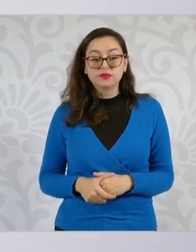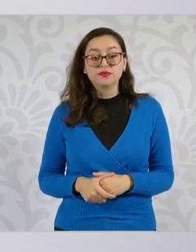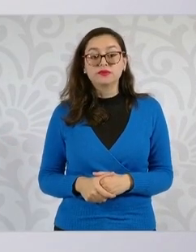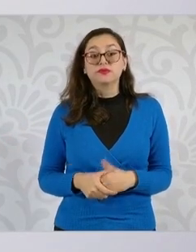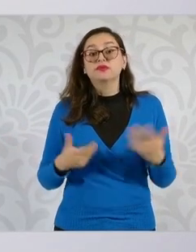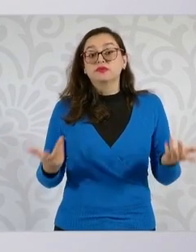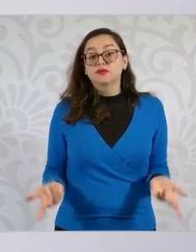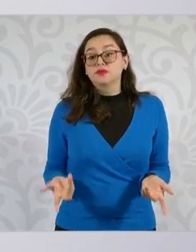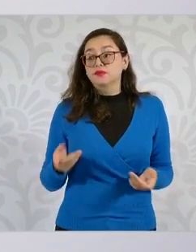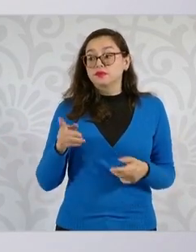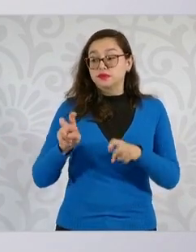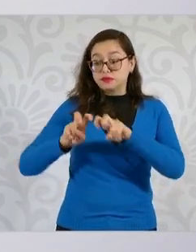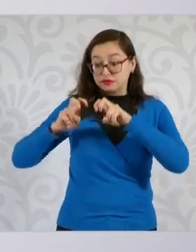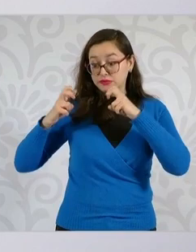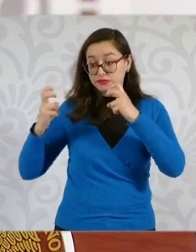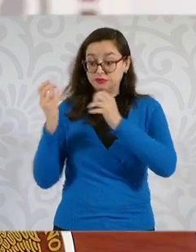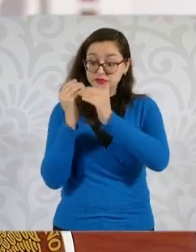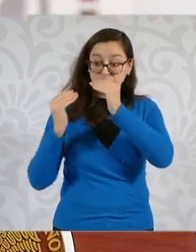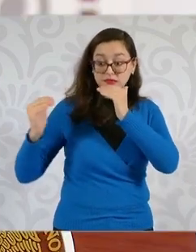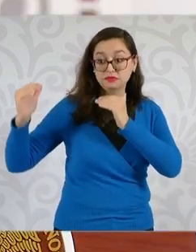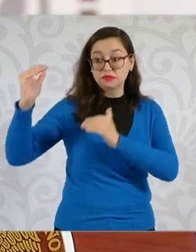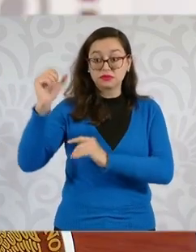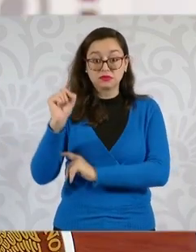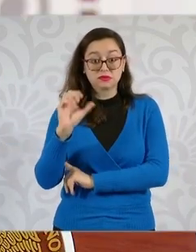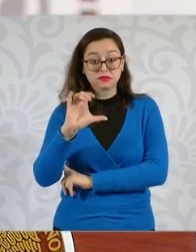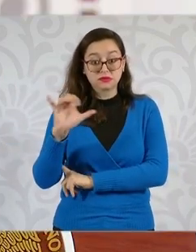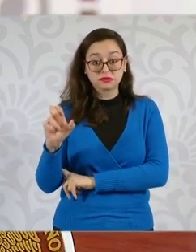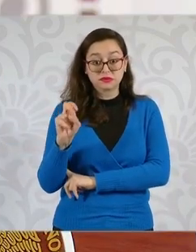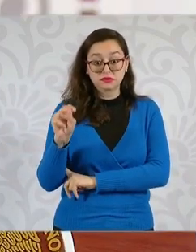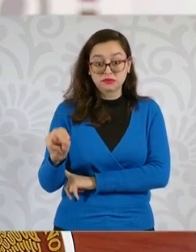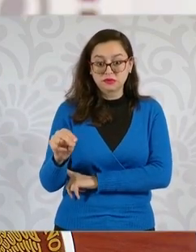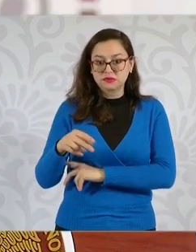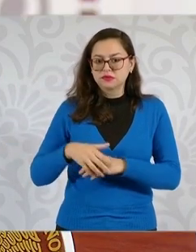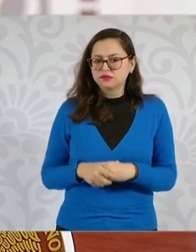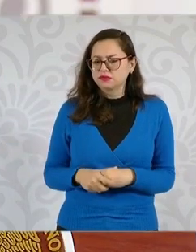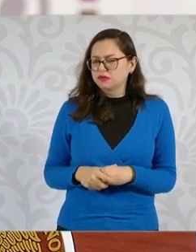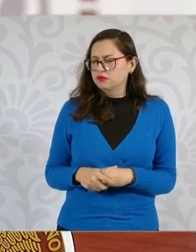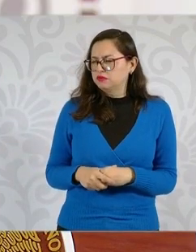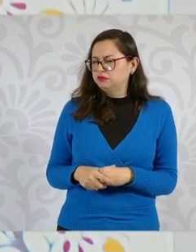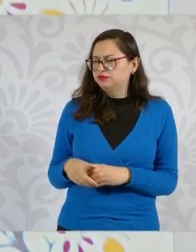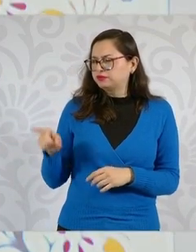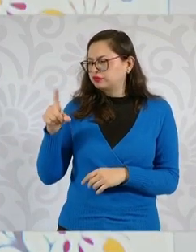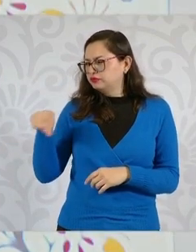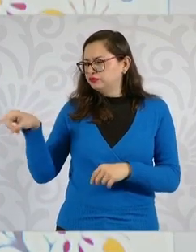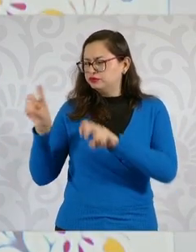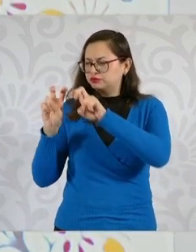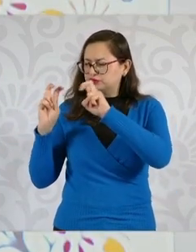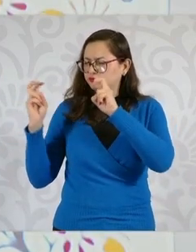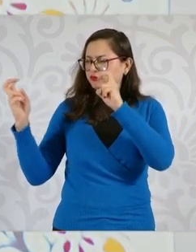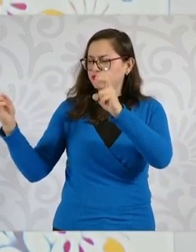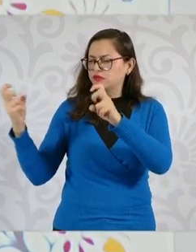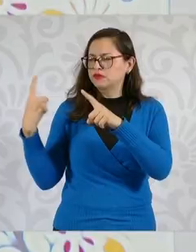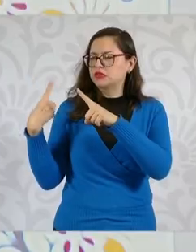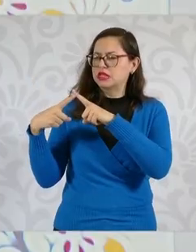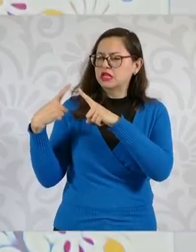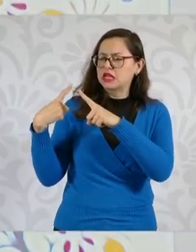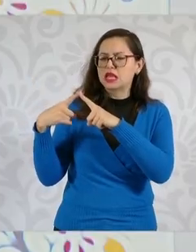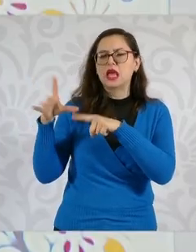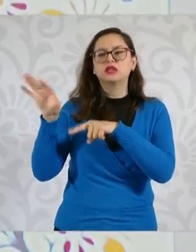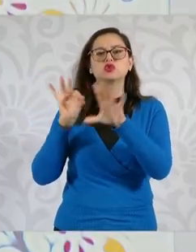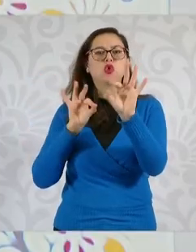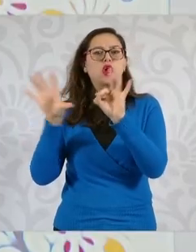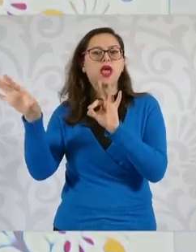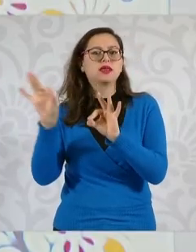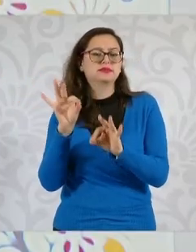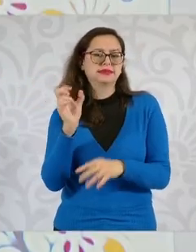por eso cuando en un espacio preguntas ¿qué es mejor que los elija el Senado o el pueblo de México y la gente dice el